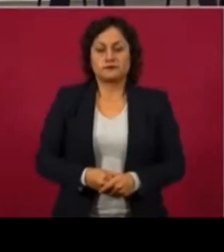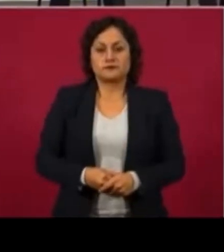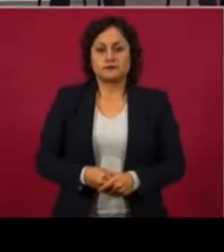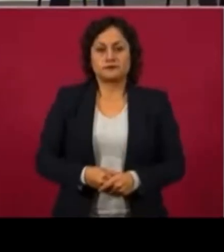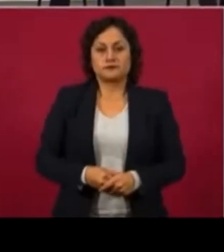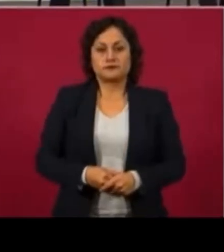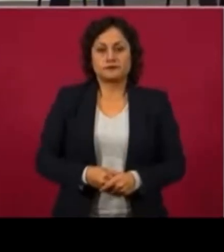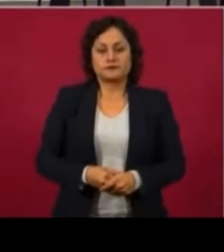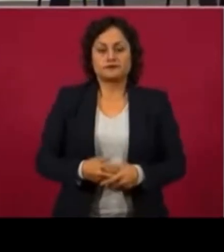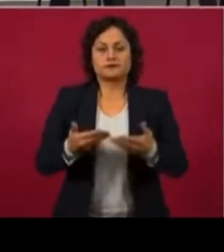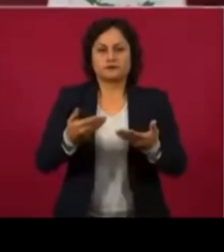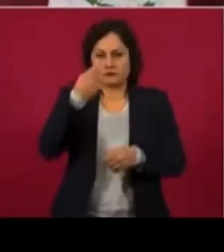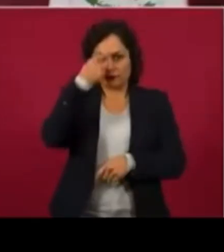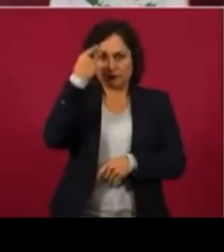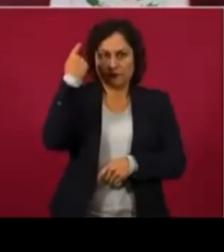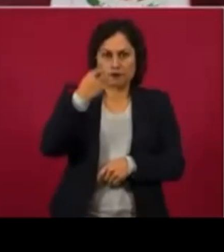saber cómo operan.